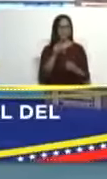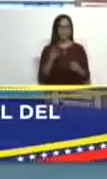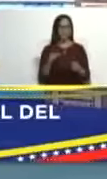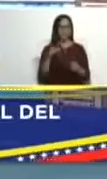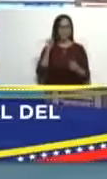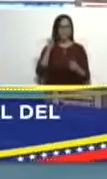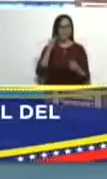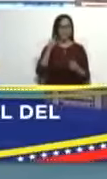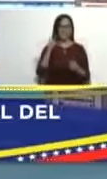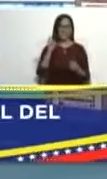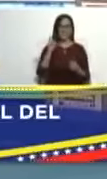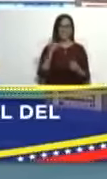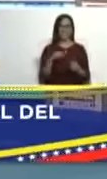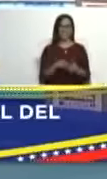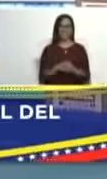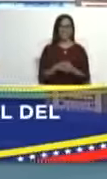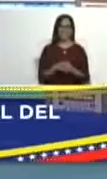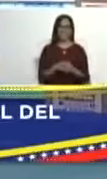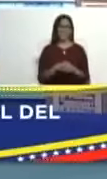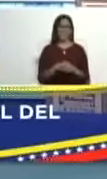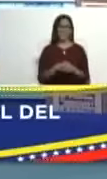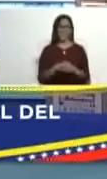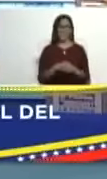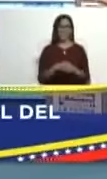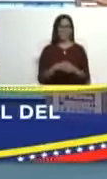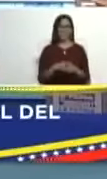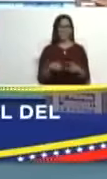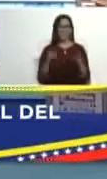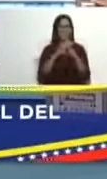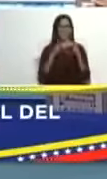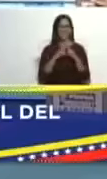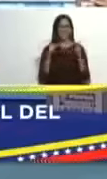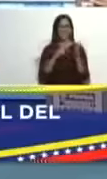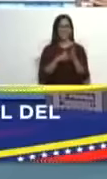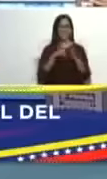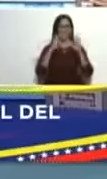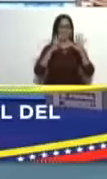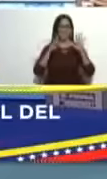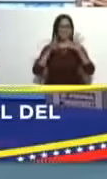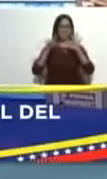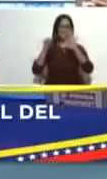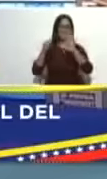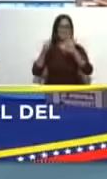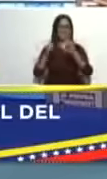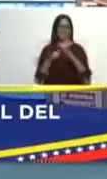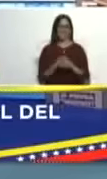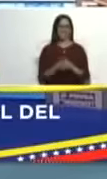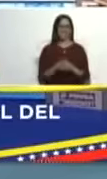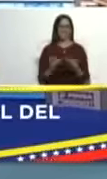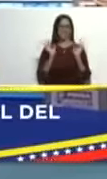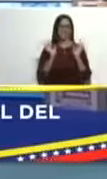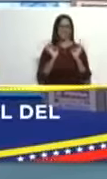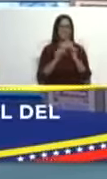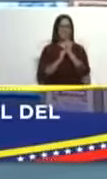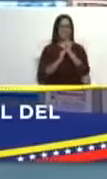Alexis, yo lo conocí en 1976, Alexis, corredor. Tremendo líder